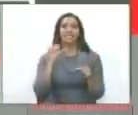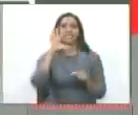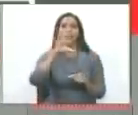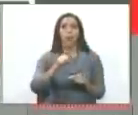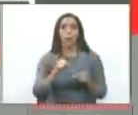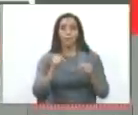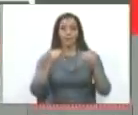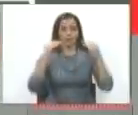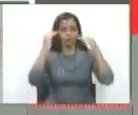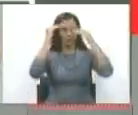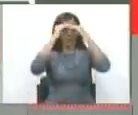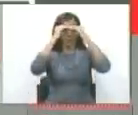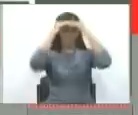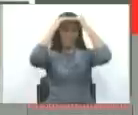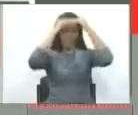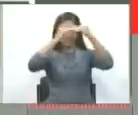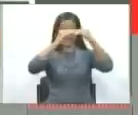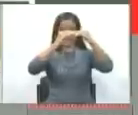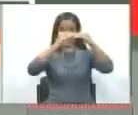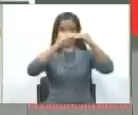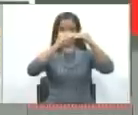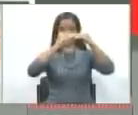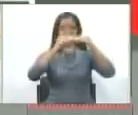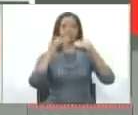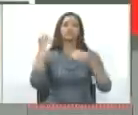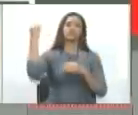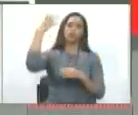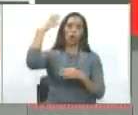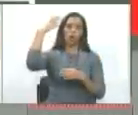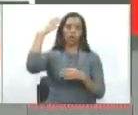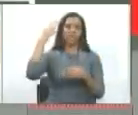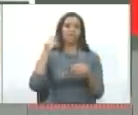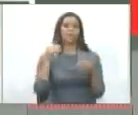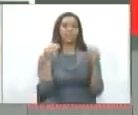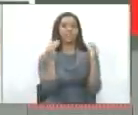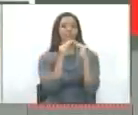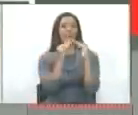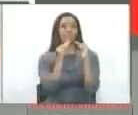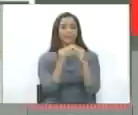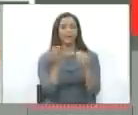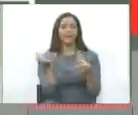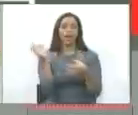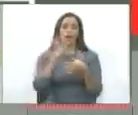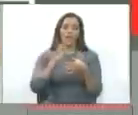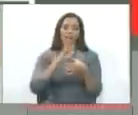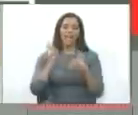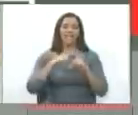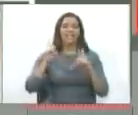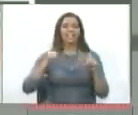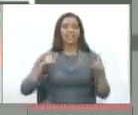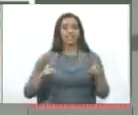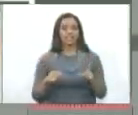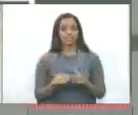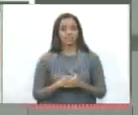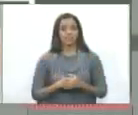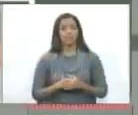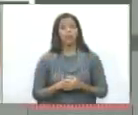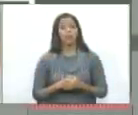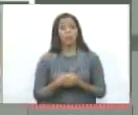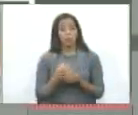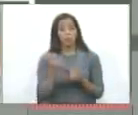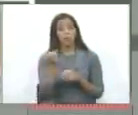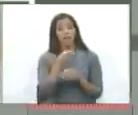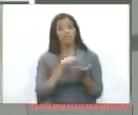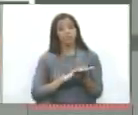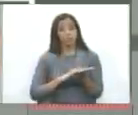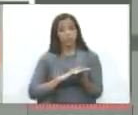solares y los pone en su apartamento para ahorrar energía eléctrica. Imagínate, o sea, buscan sus soluciones como claro,